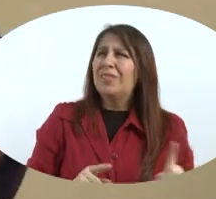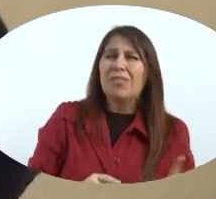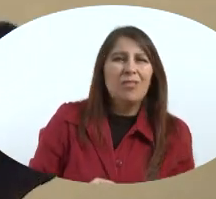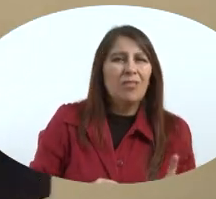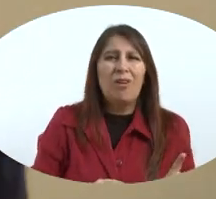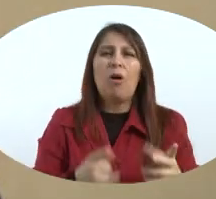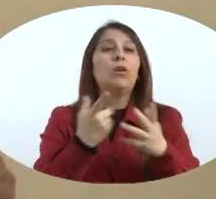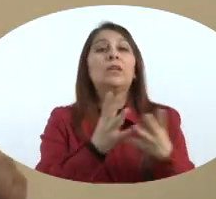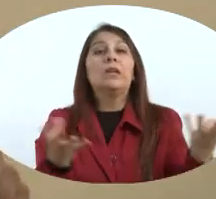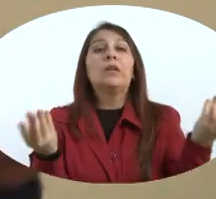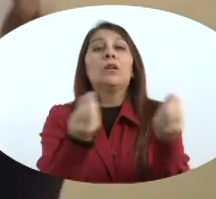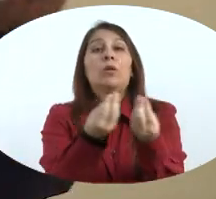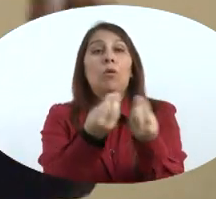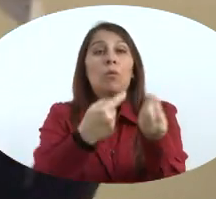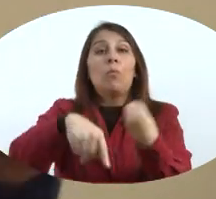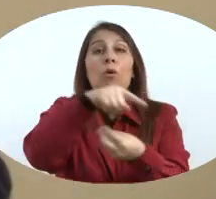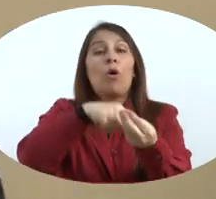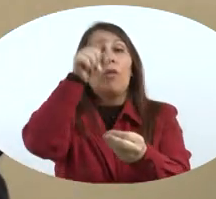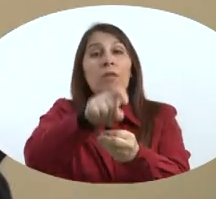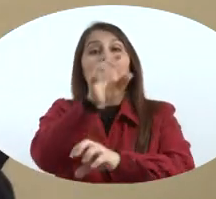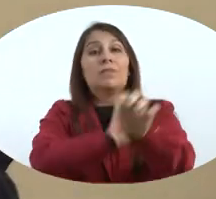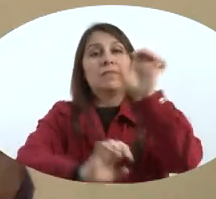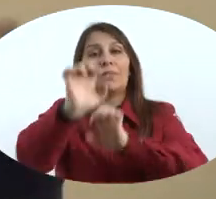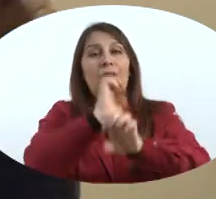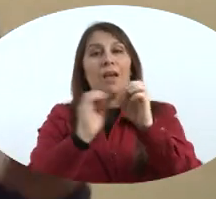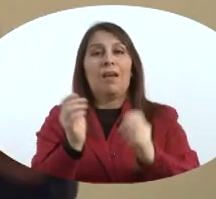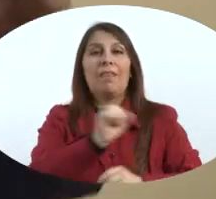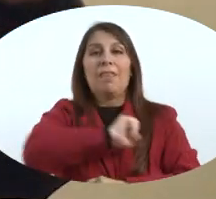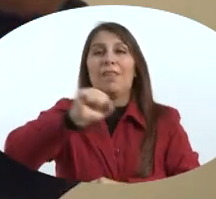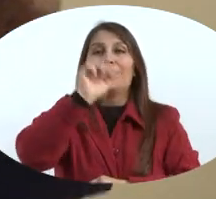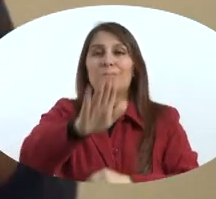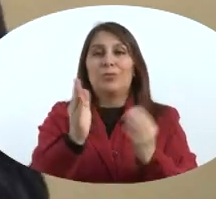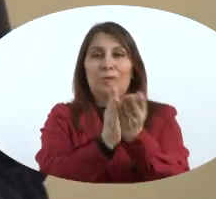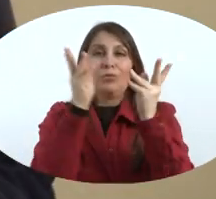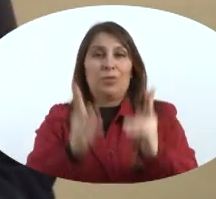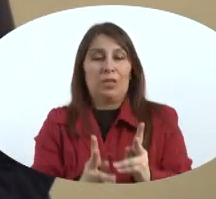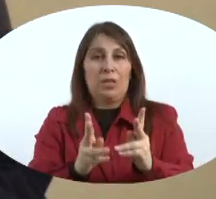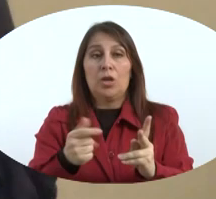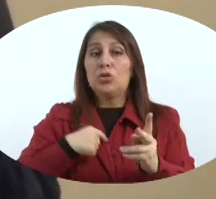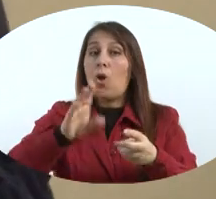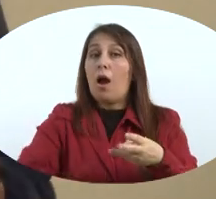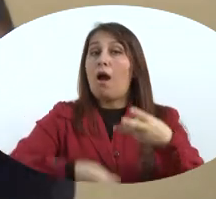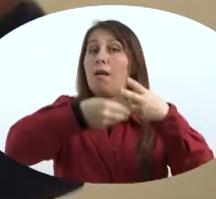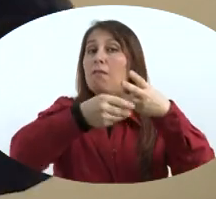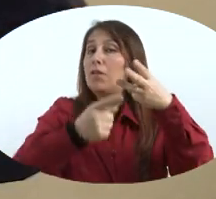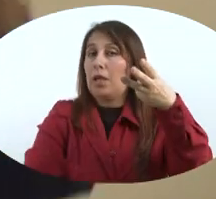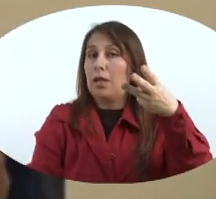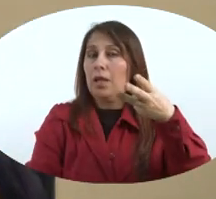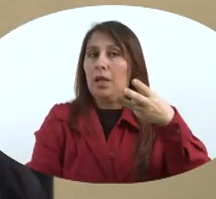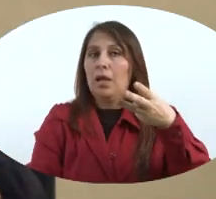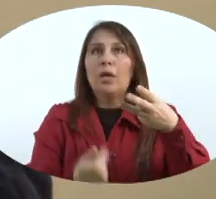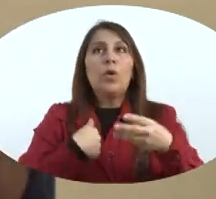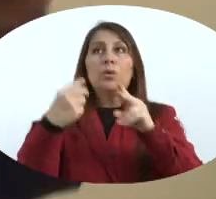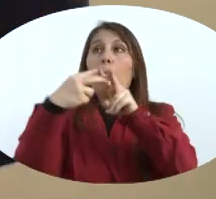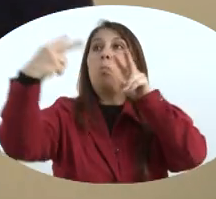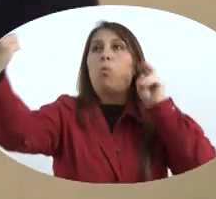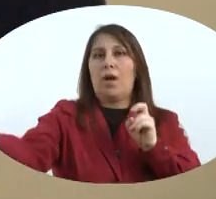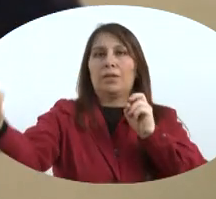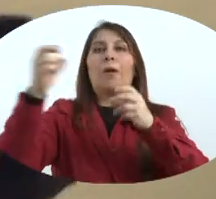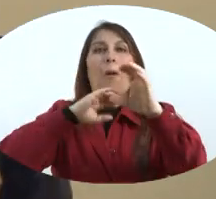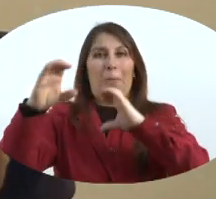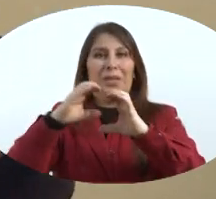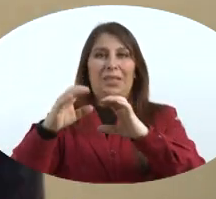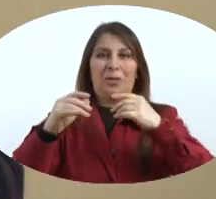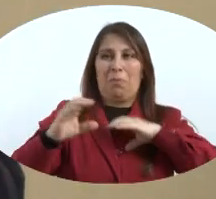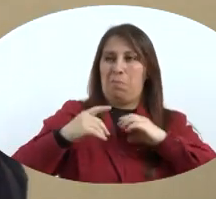defender dentro de los cuerpos colegiados los derechos de los estudiantes y aún yo le agrego uno otro y es que no solamente que sea un puente que defienda